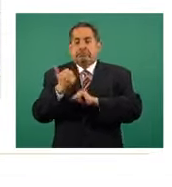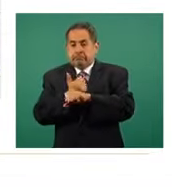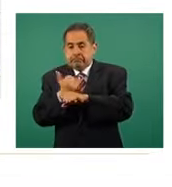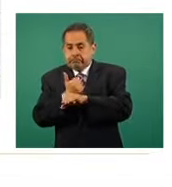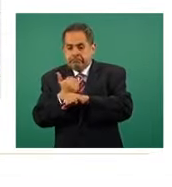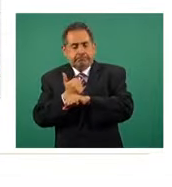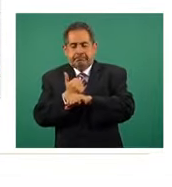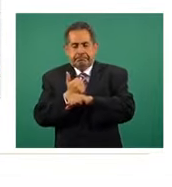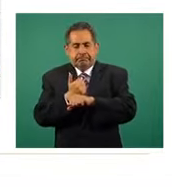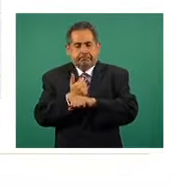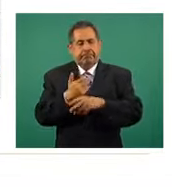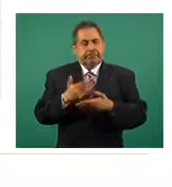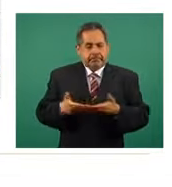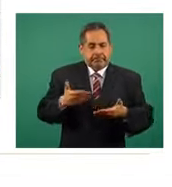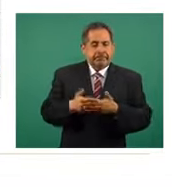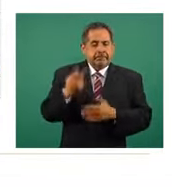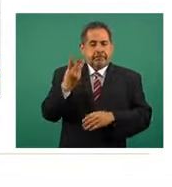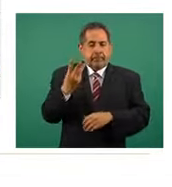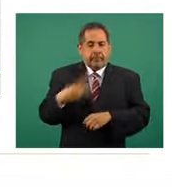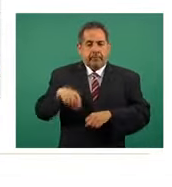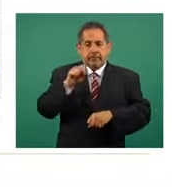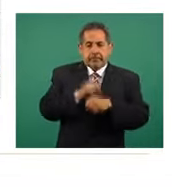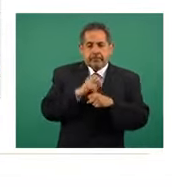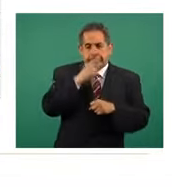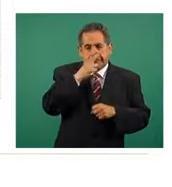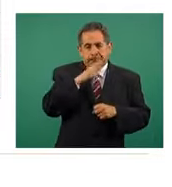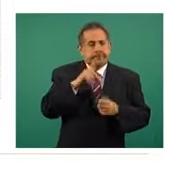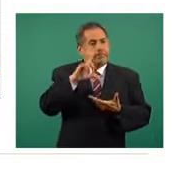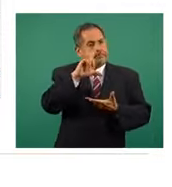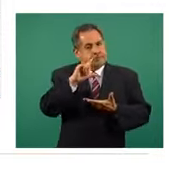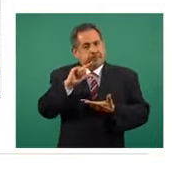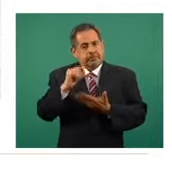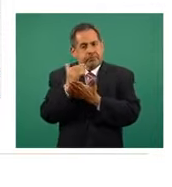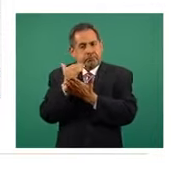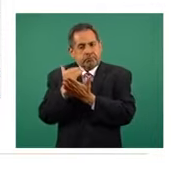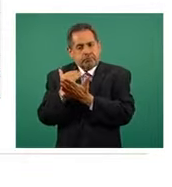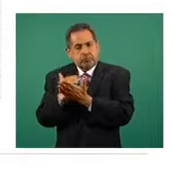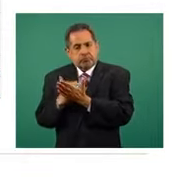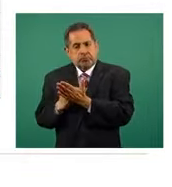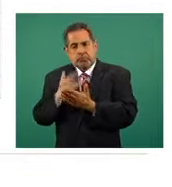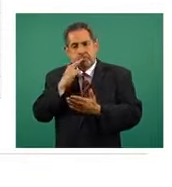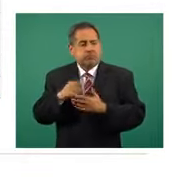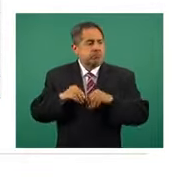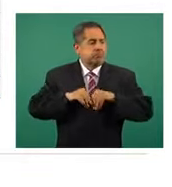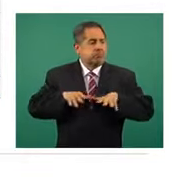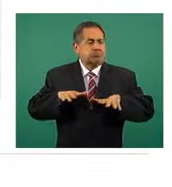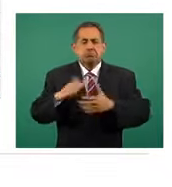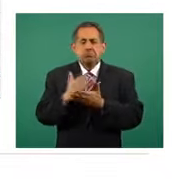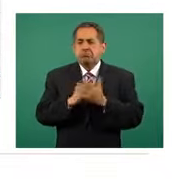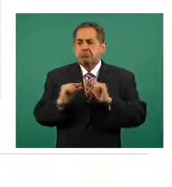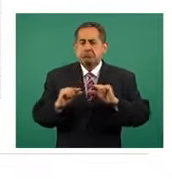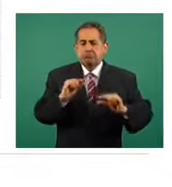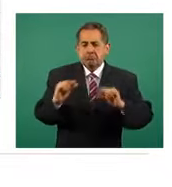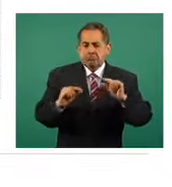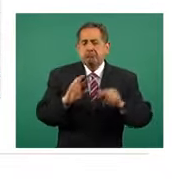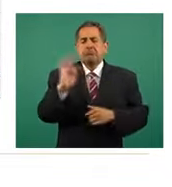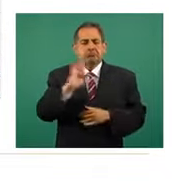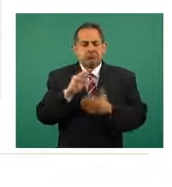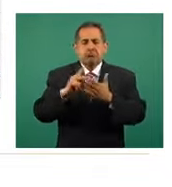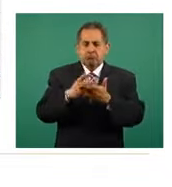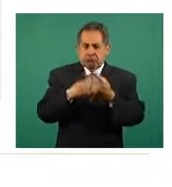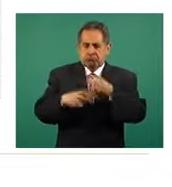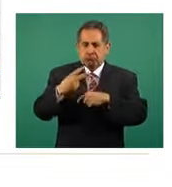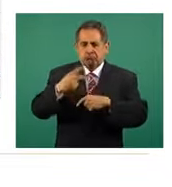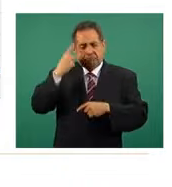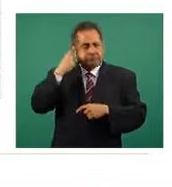pero ahora ya lleva 3 semanas que tiene una tendencia de reducción y dado que tiene mínima transmisión, es muy probable que entre nuevamente en